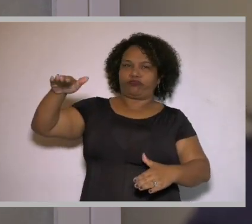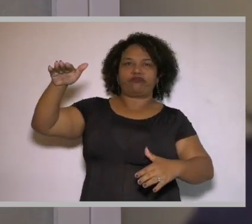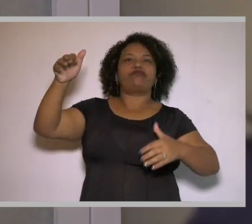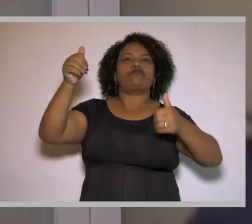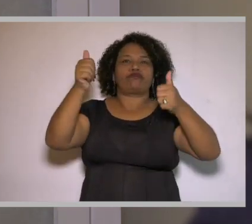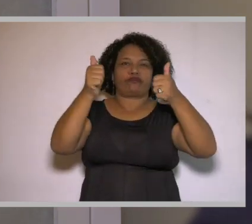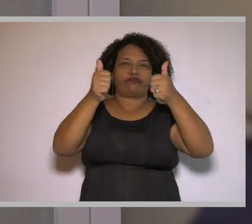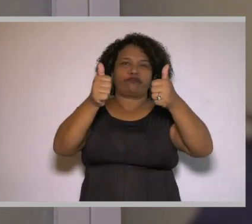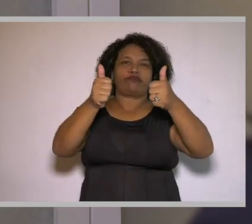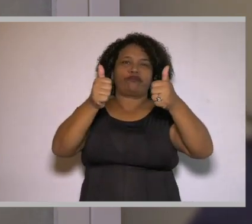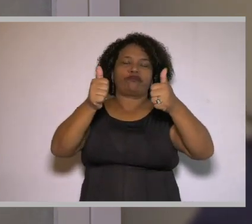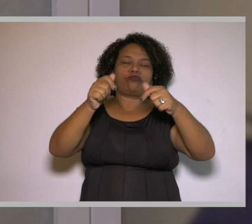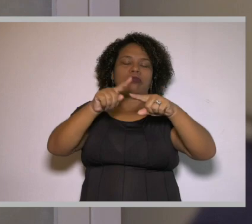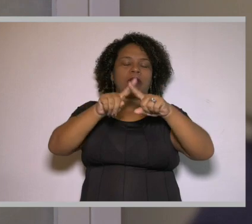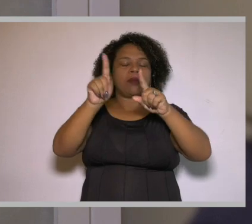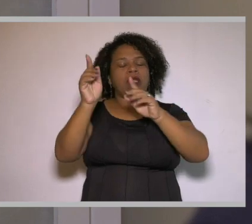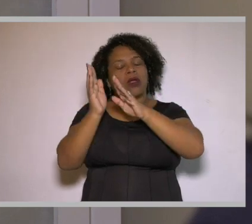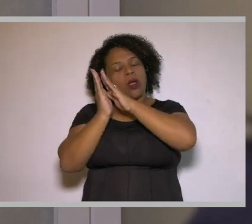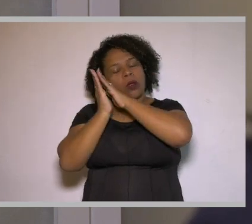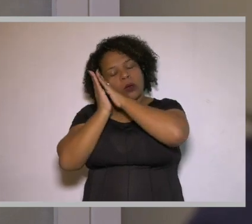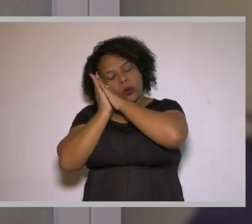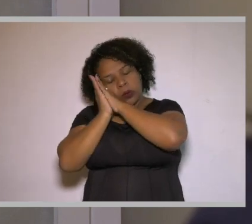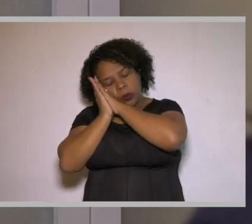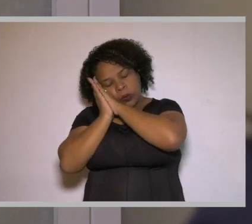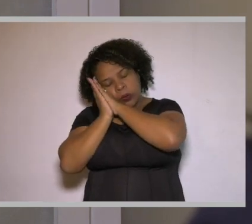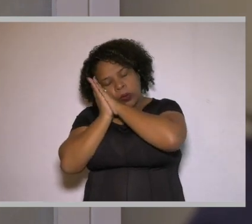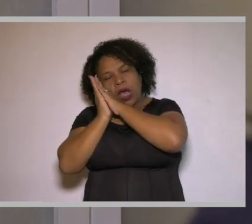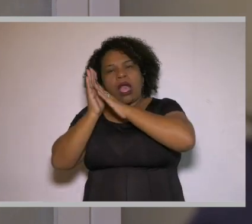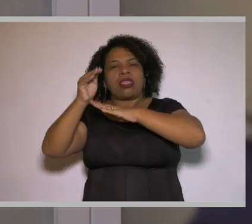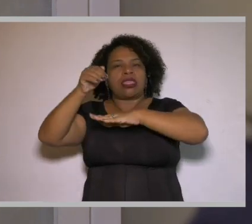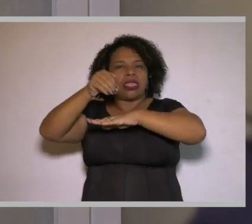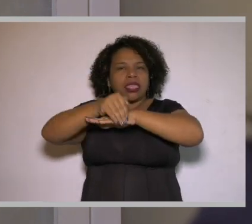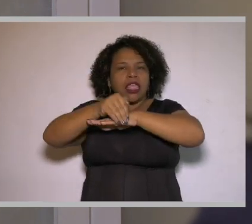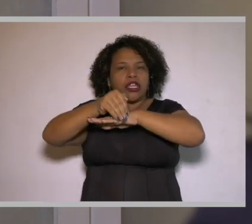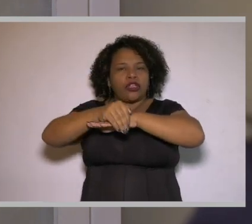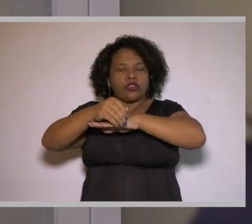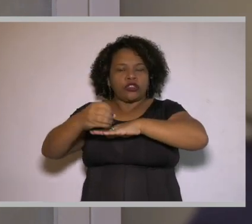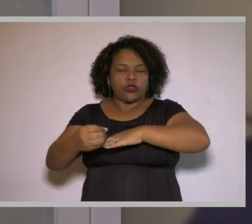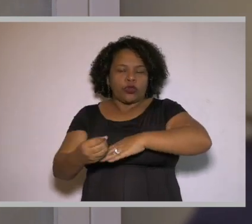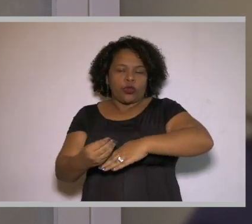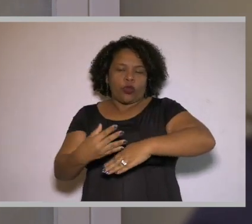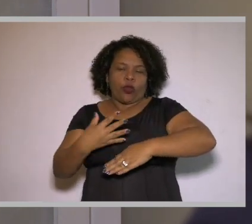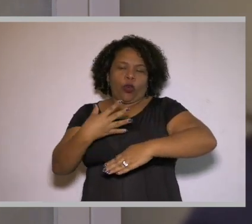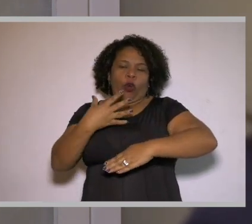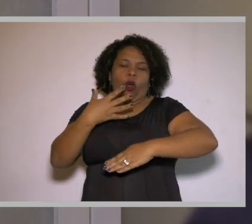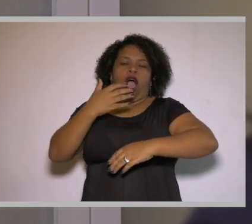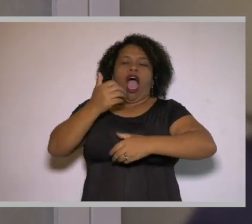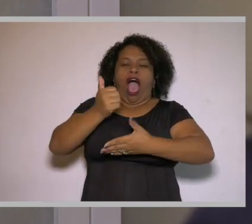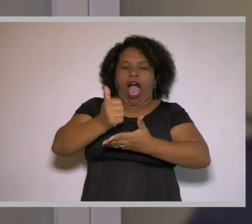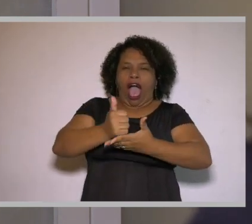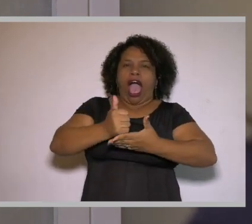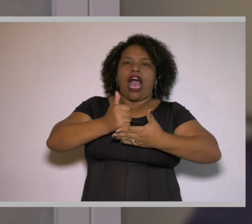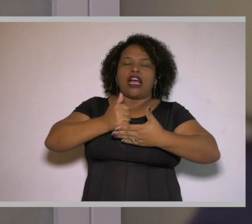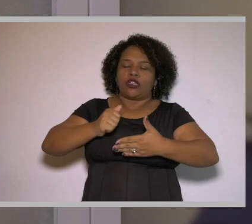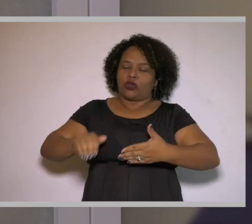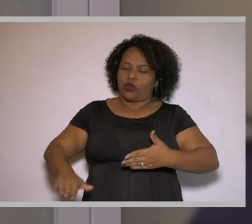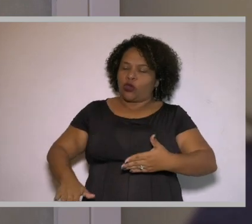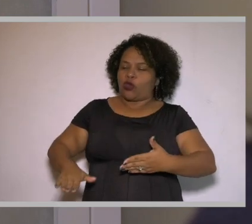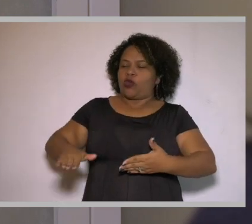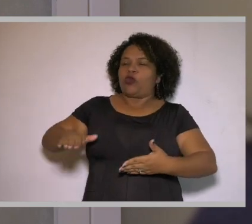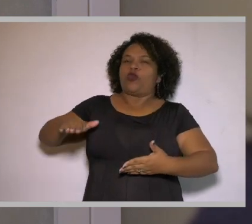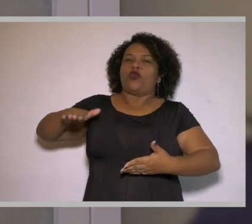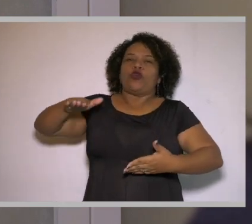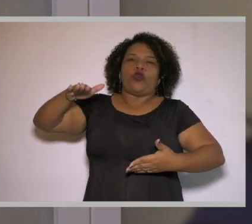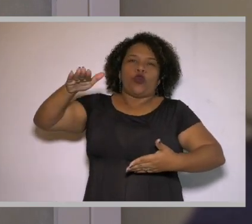dormir confortable, en los pacientes pediátricos, en todos, es donde durante el sueño se libera la hormona del crecimiento, entonces como